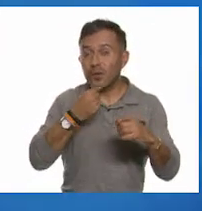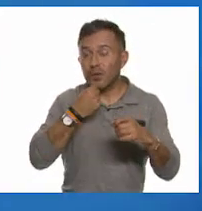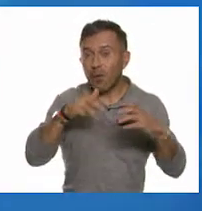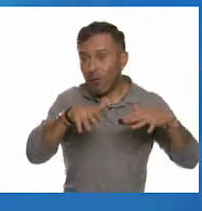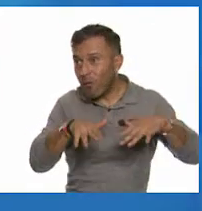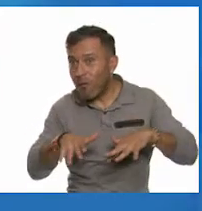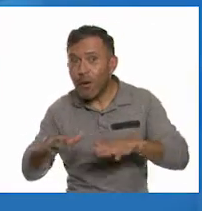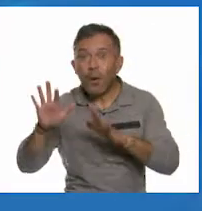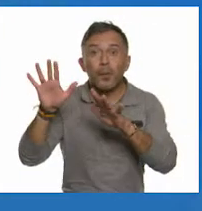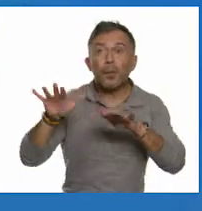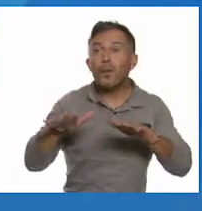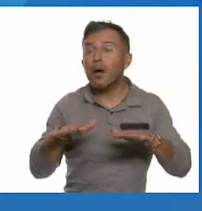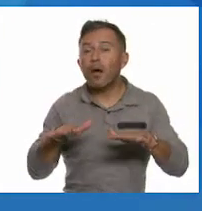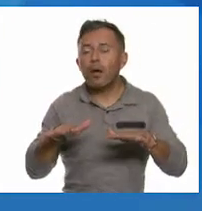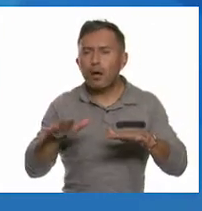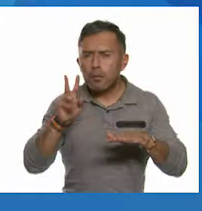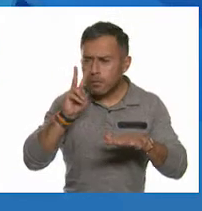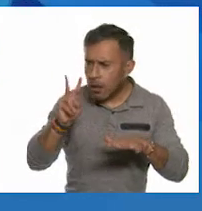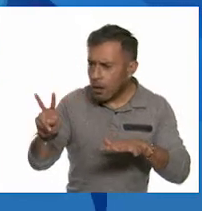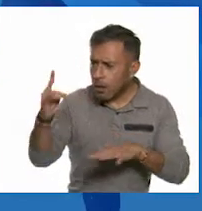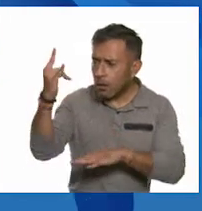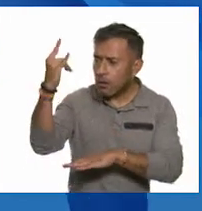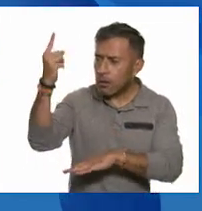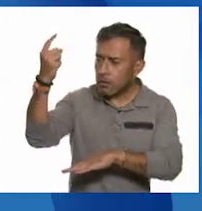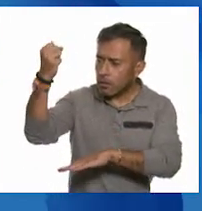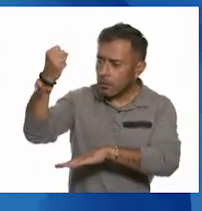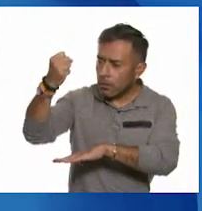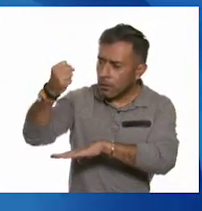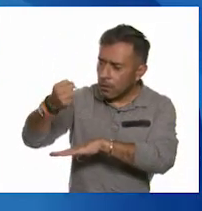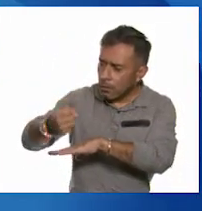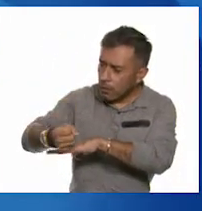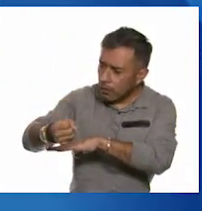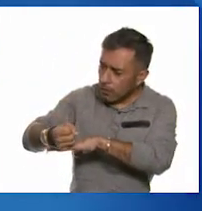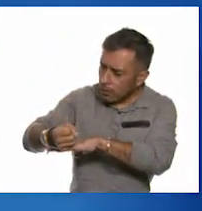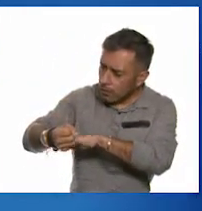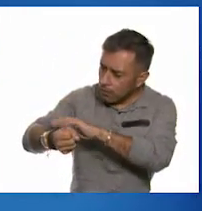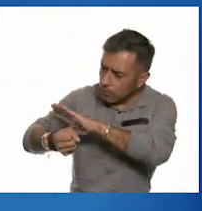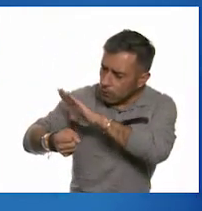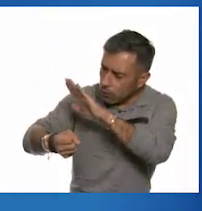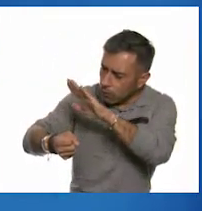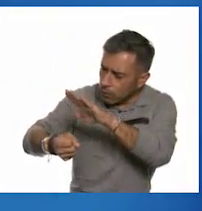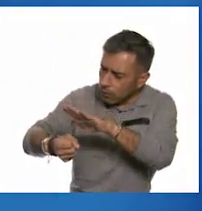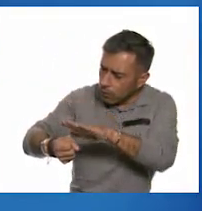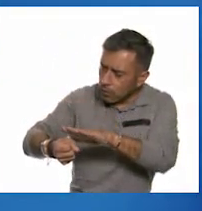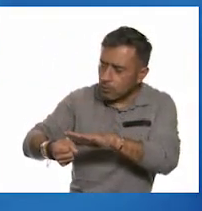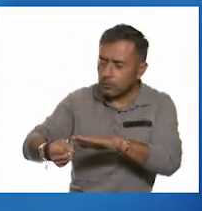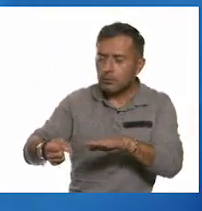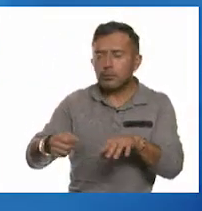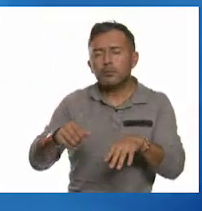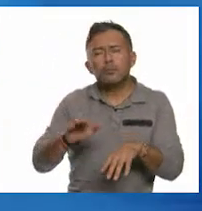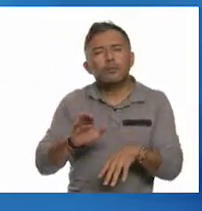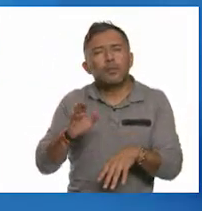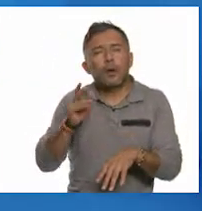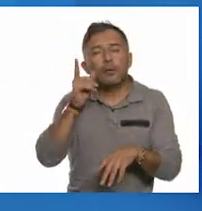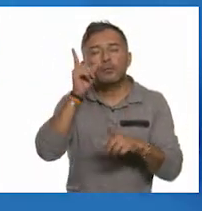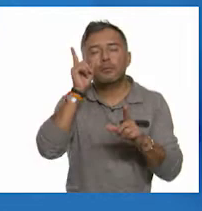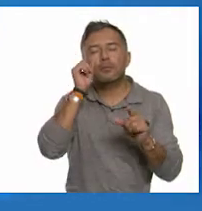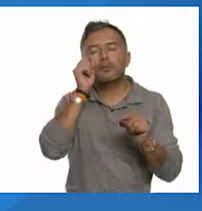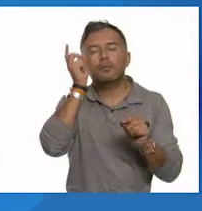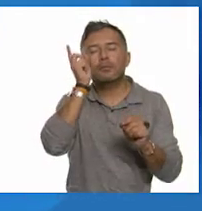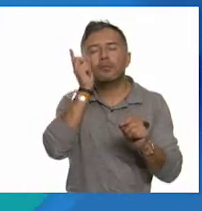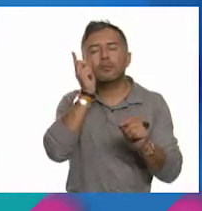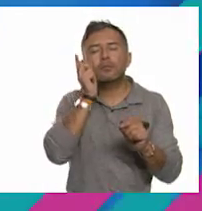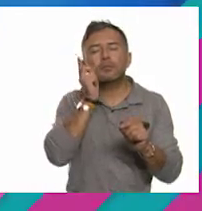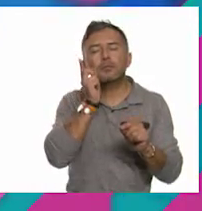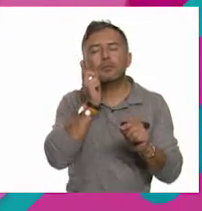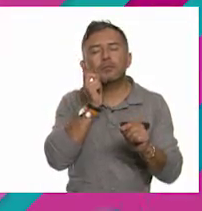nieve, encontraron al gigante muerto debajo del árbol. Parecía dormir plácidamente y estaba entero cubierto